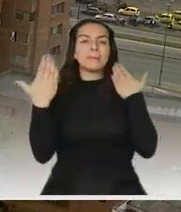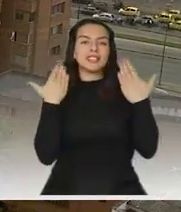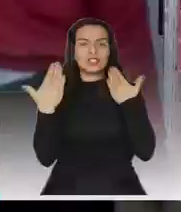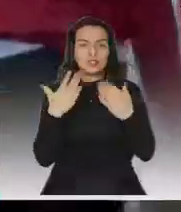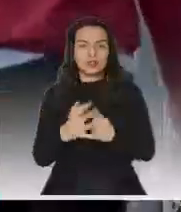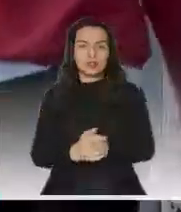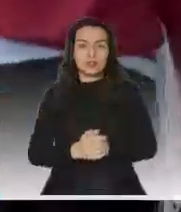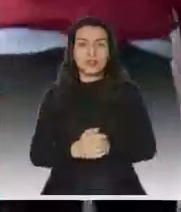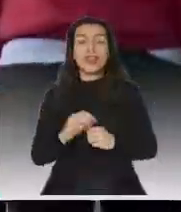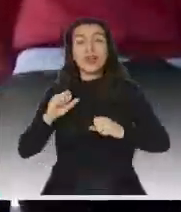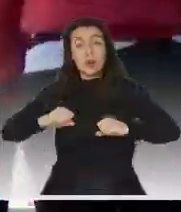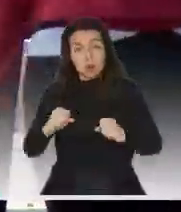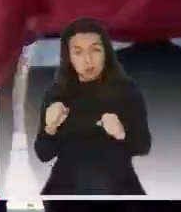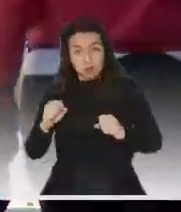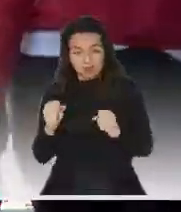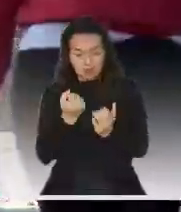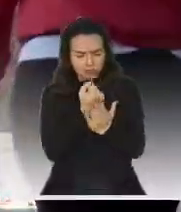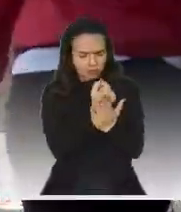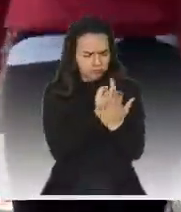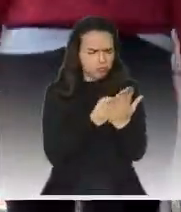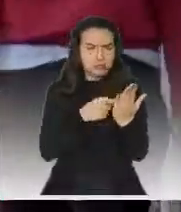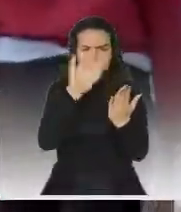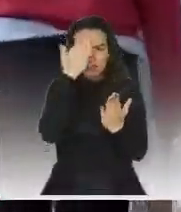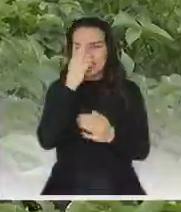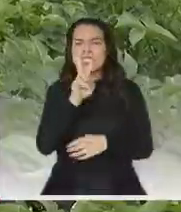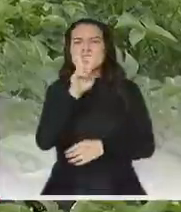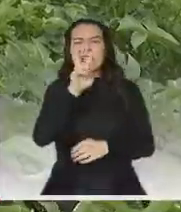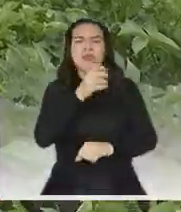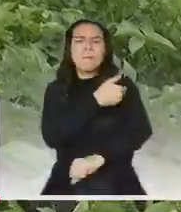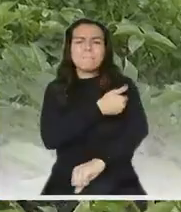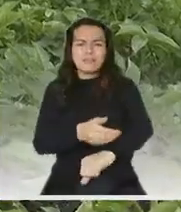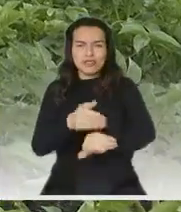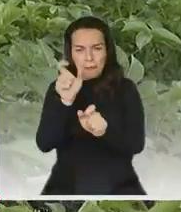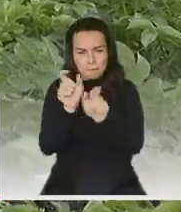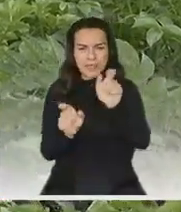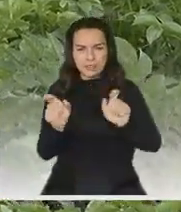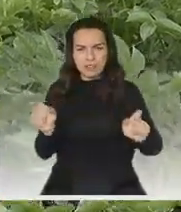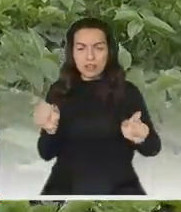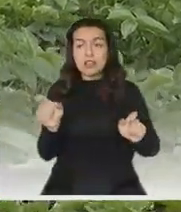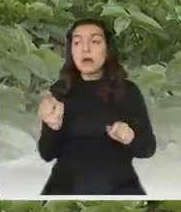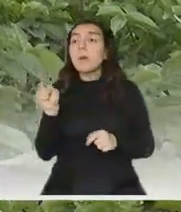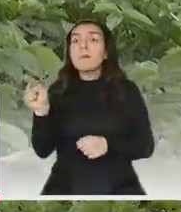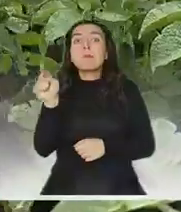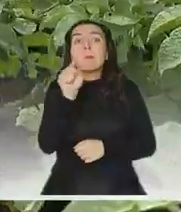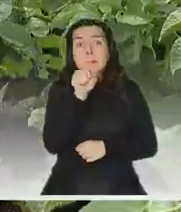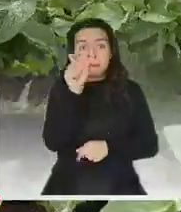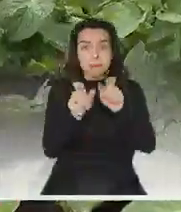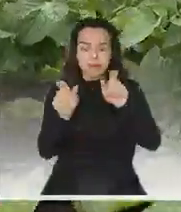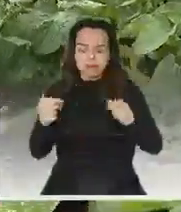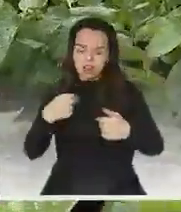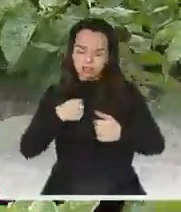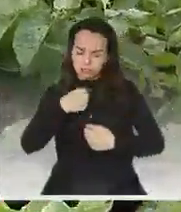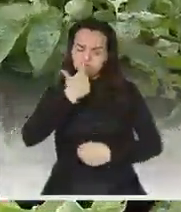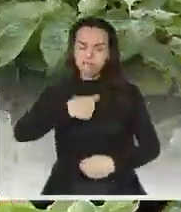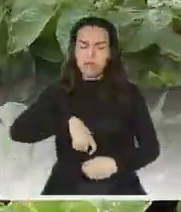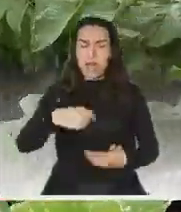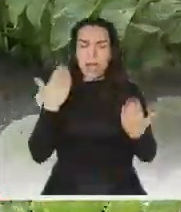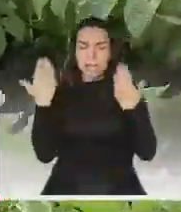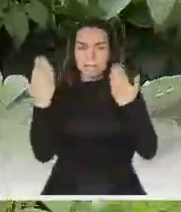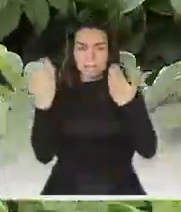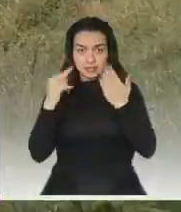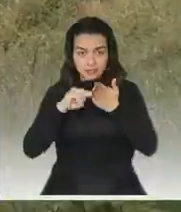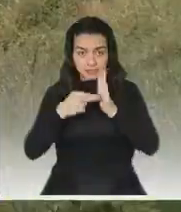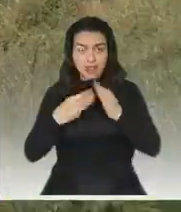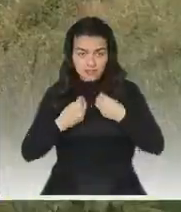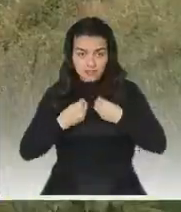destaca que aunque se tiene un censo de 7 millones de personas quienes se reconocen como campesinos no necesariamente viven en las 8 localidades